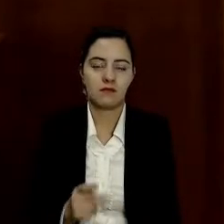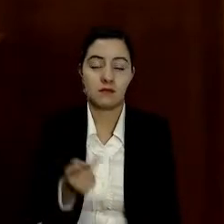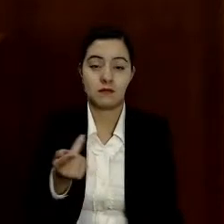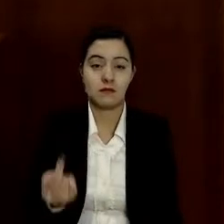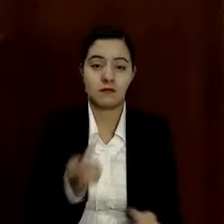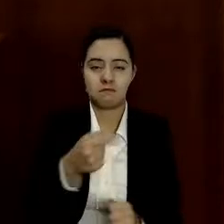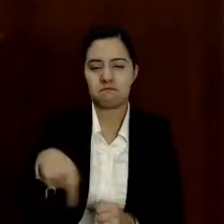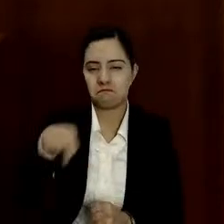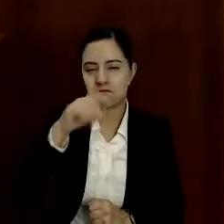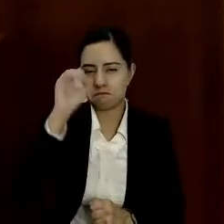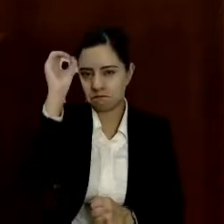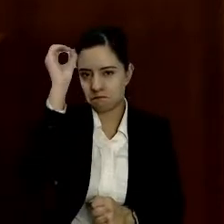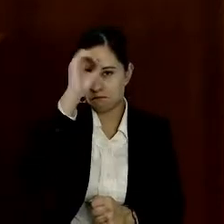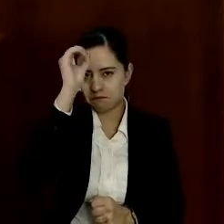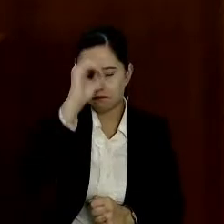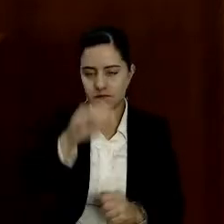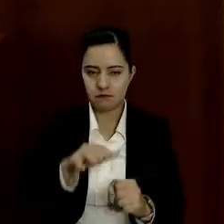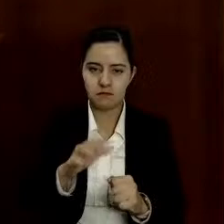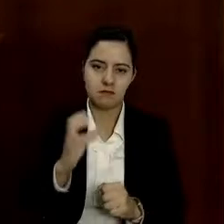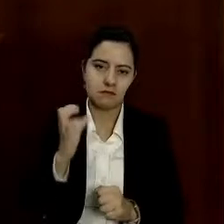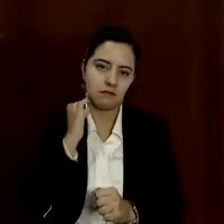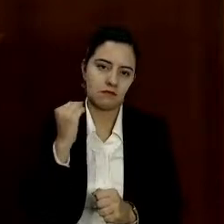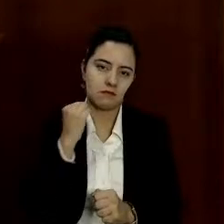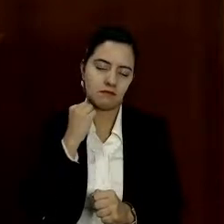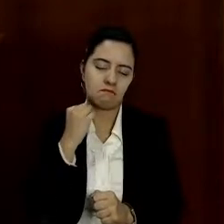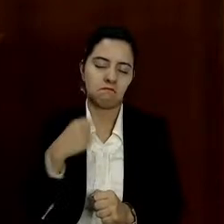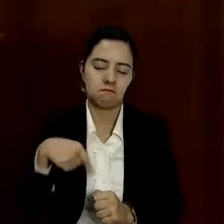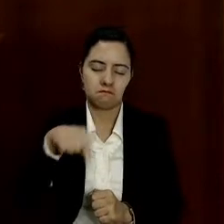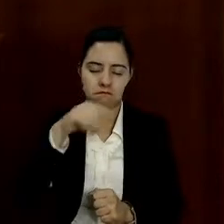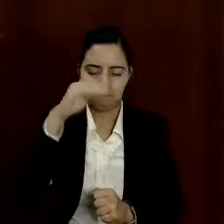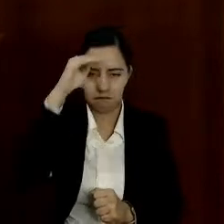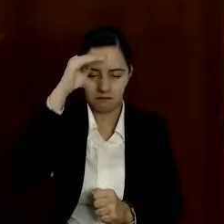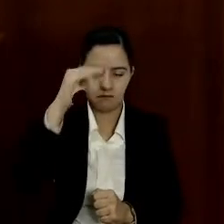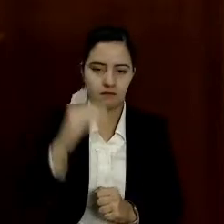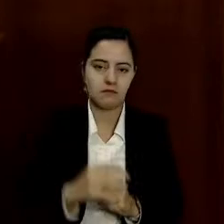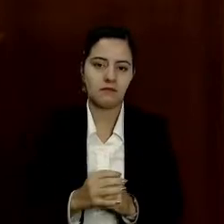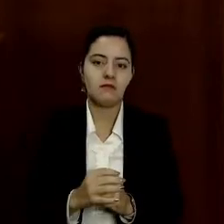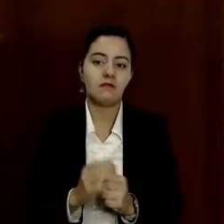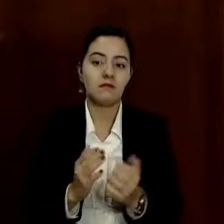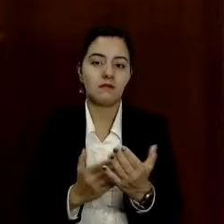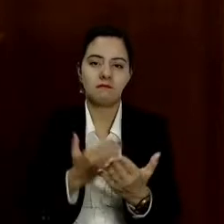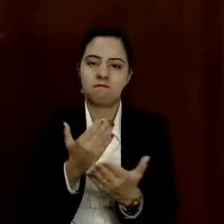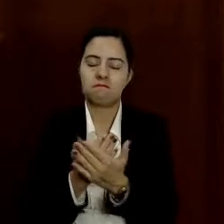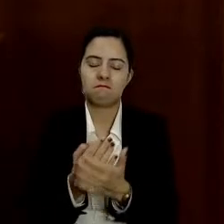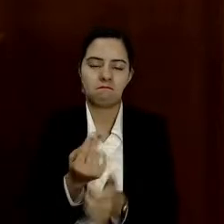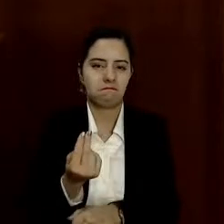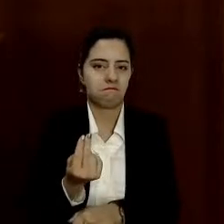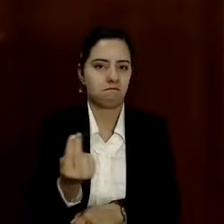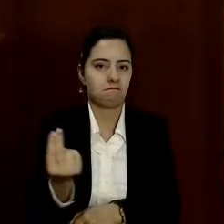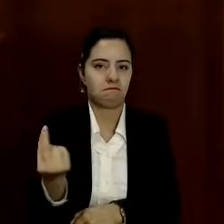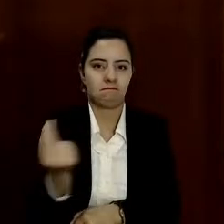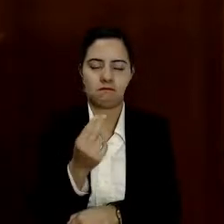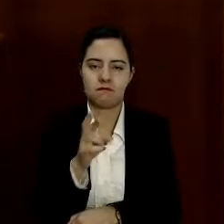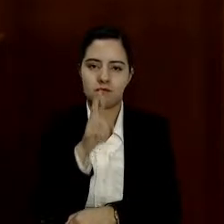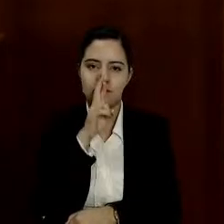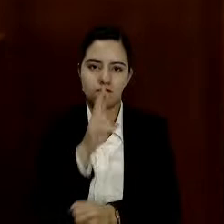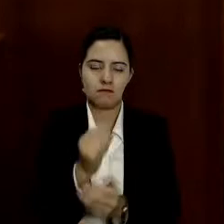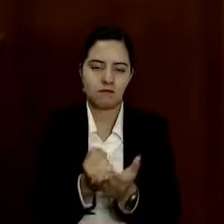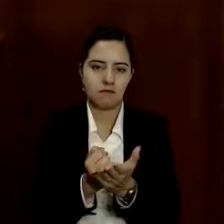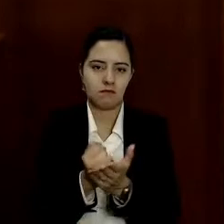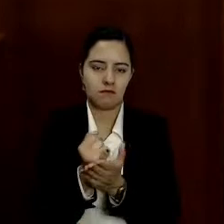honorable legislatura la proposición con punto de acuerdo de urgente y obvia resolución por el que se